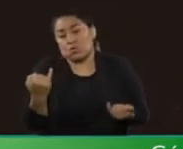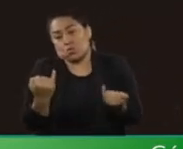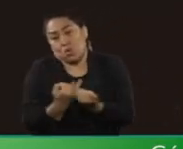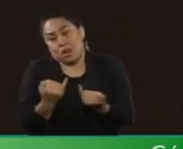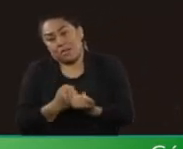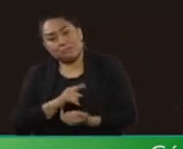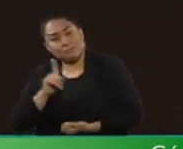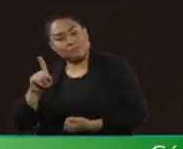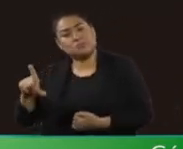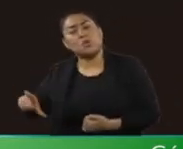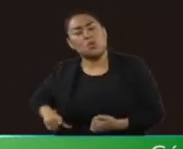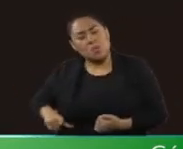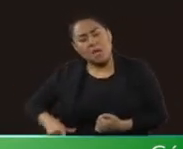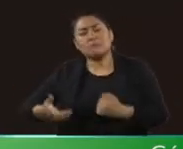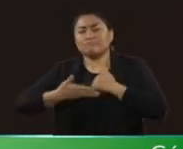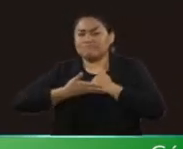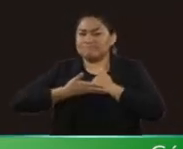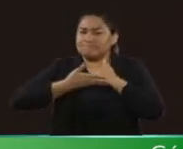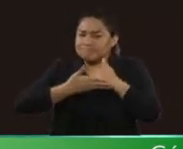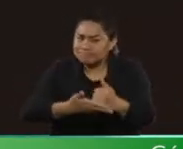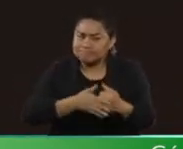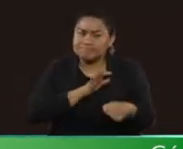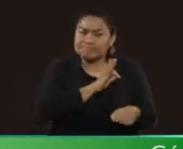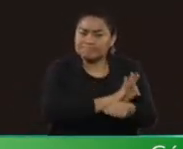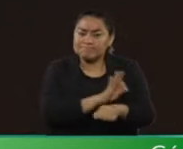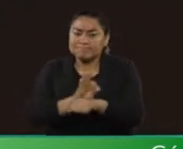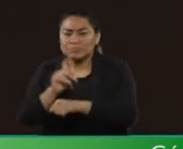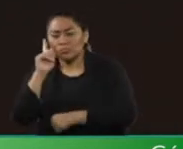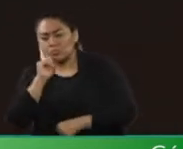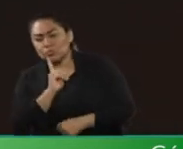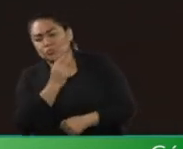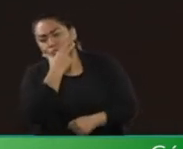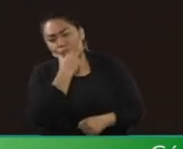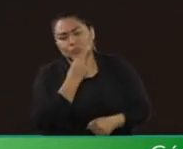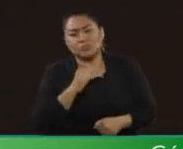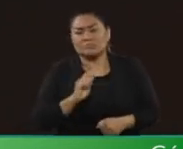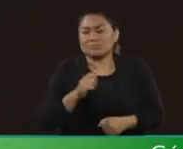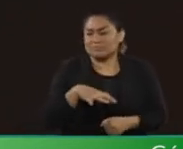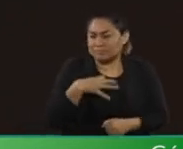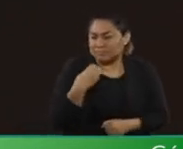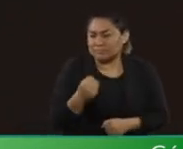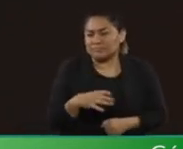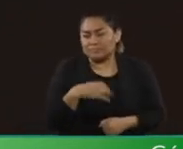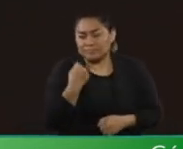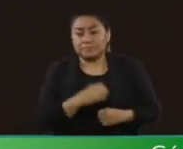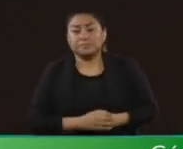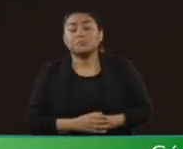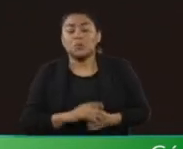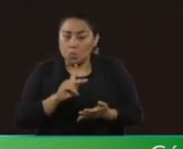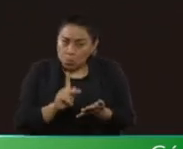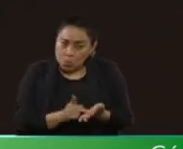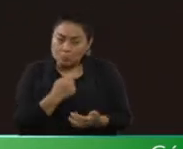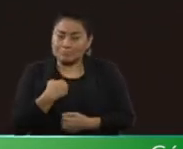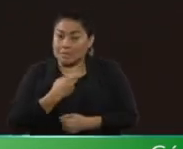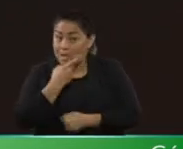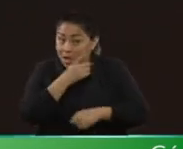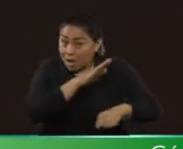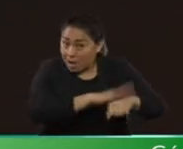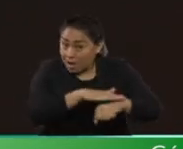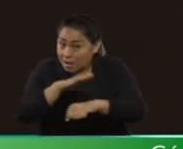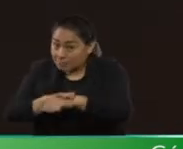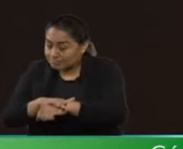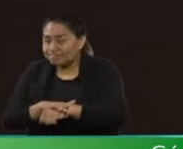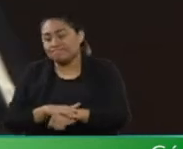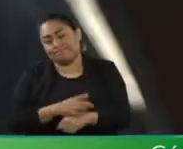extra a favor de las mujeres y hombres de esfuerzo se los vuelvo a repetir se los debemos Soy